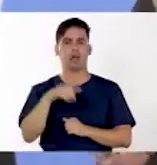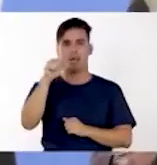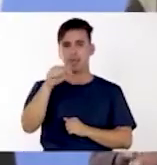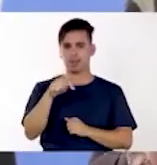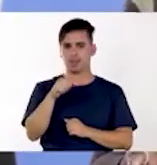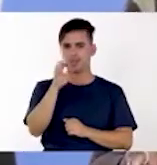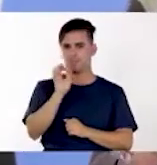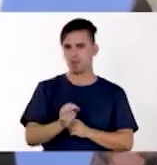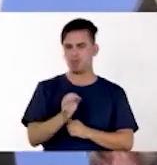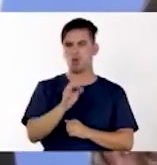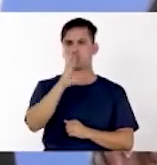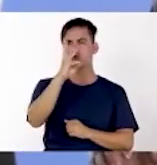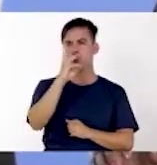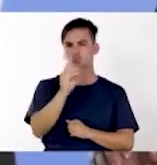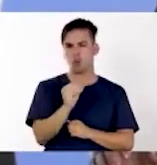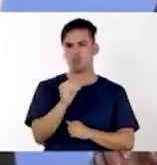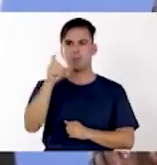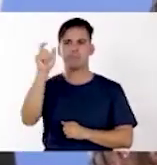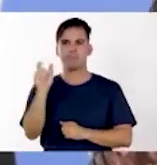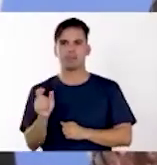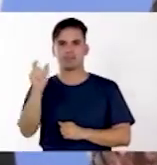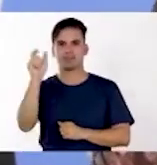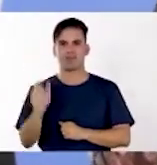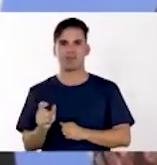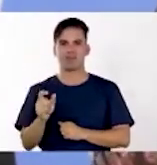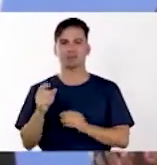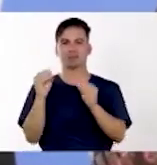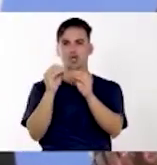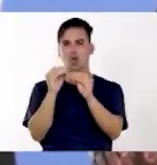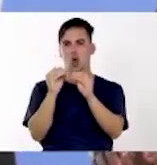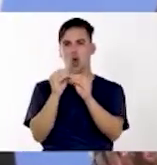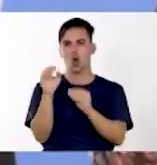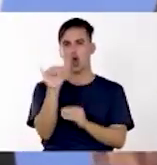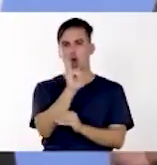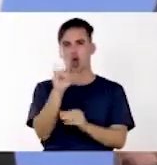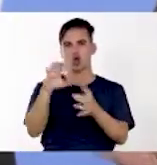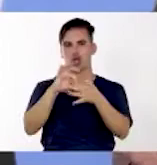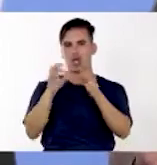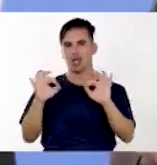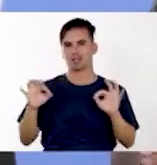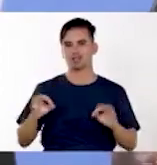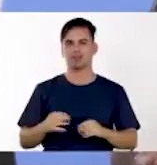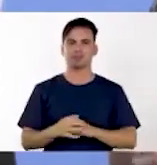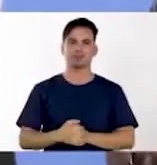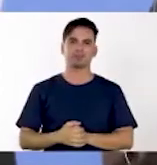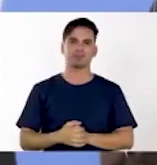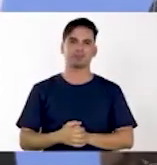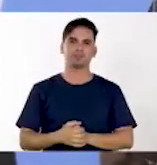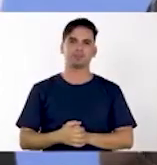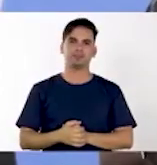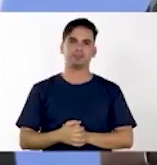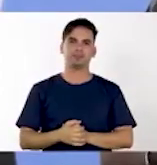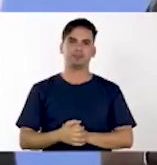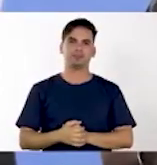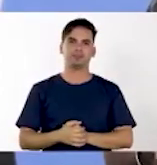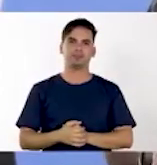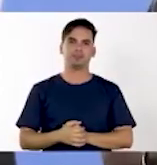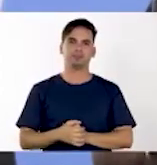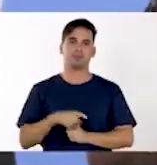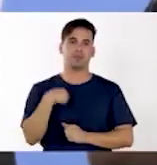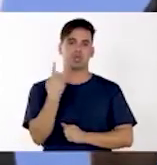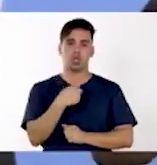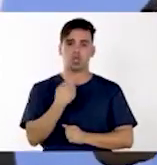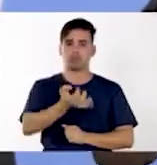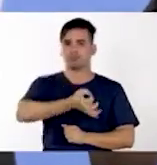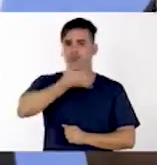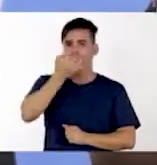dar en número y persona, esa concordancia. Bien, como ustedes ven, hemos hecho